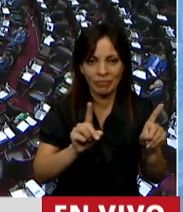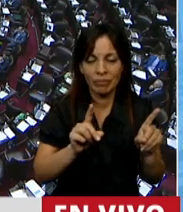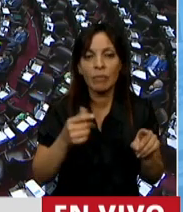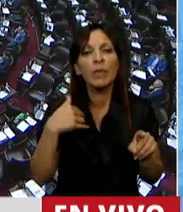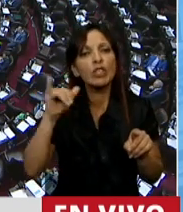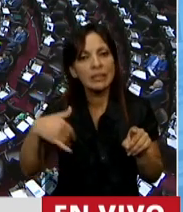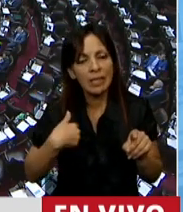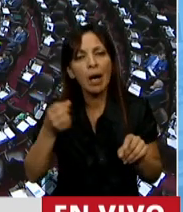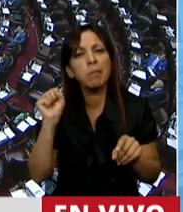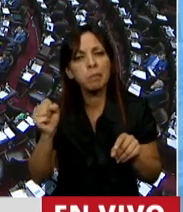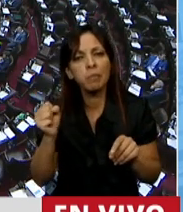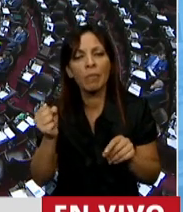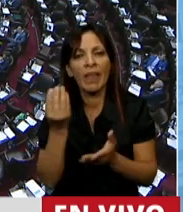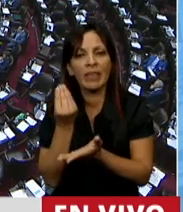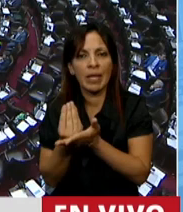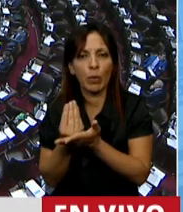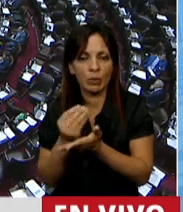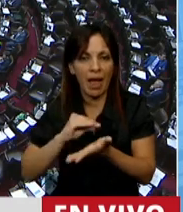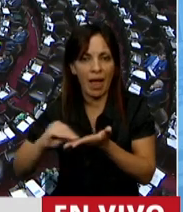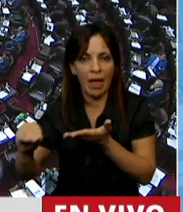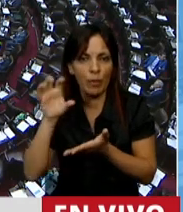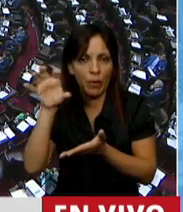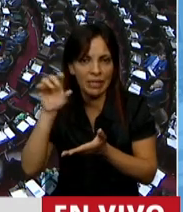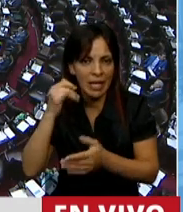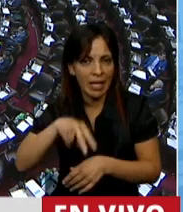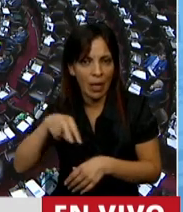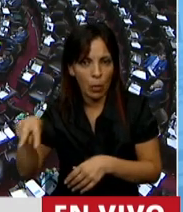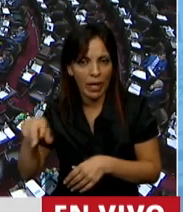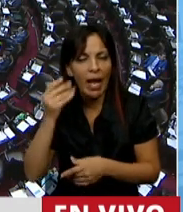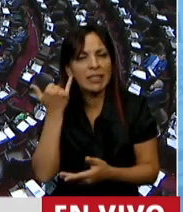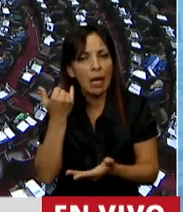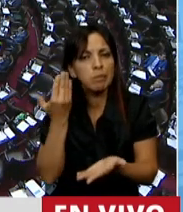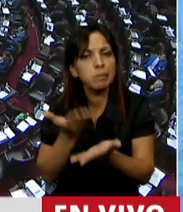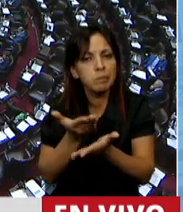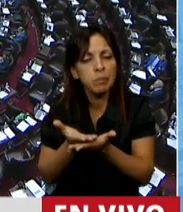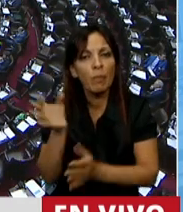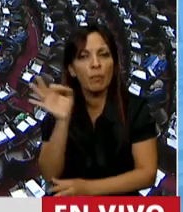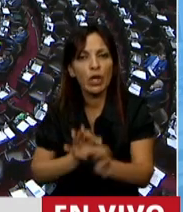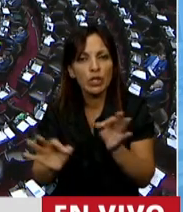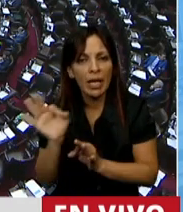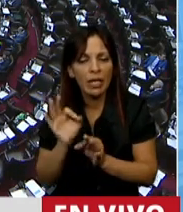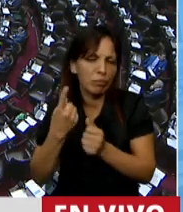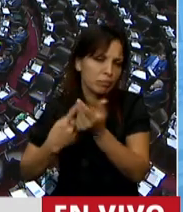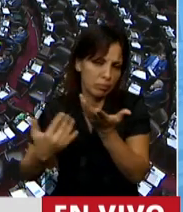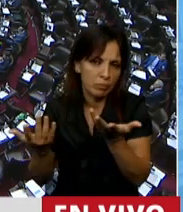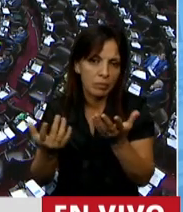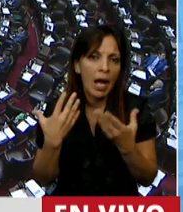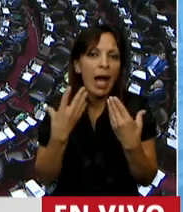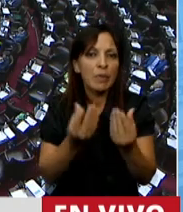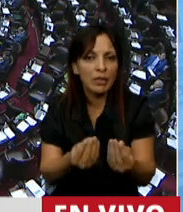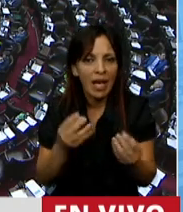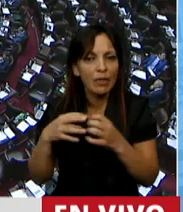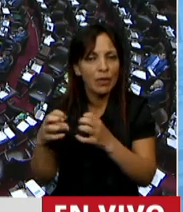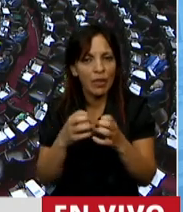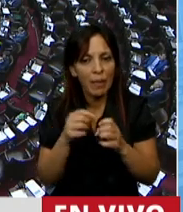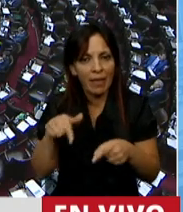diputado provincial en la provincia de Neuquén. Presentamos un proyecto, entre otros, apoyando el debate que se estaba dando